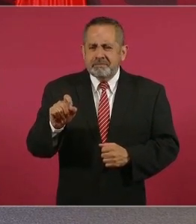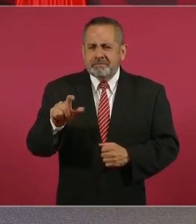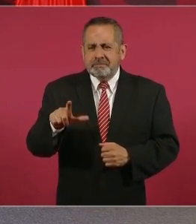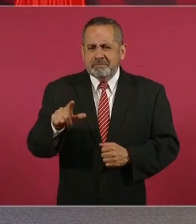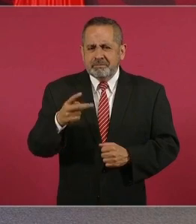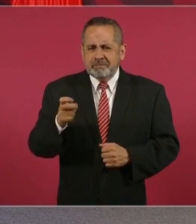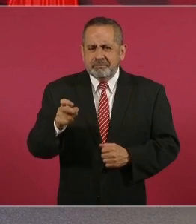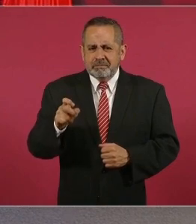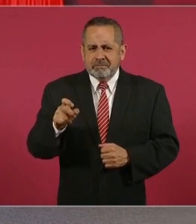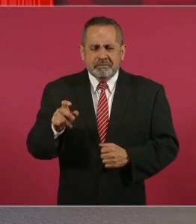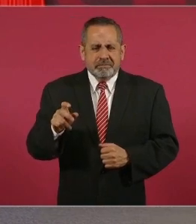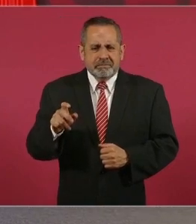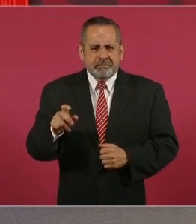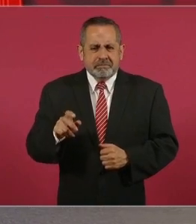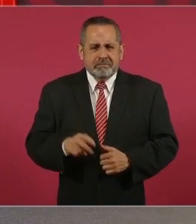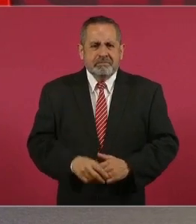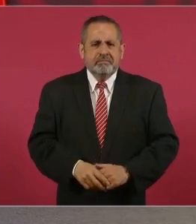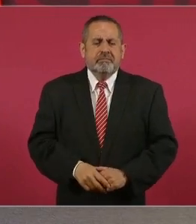27.